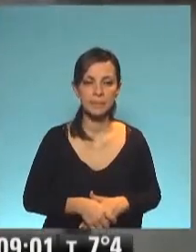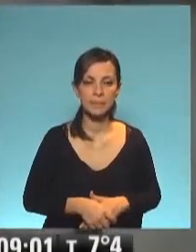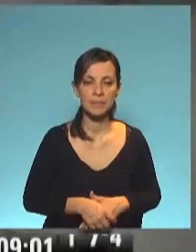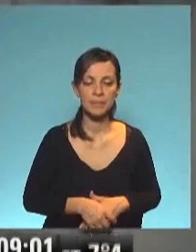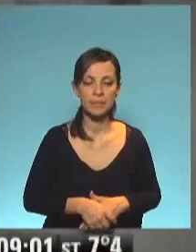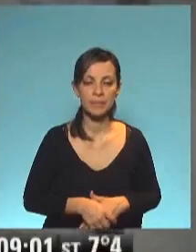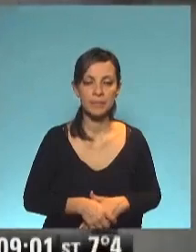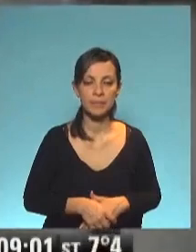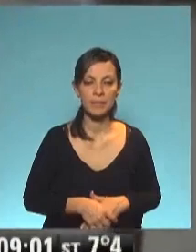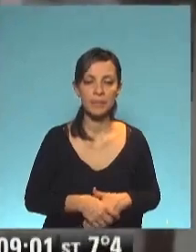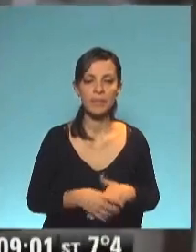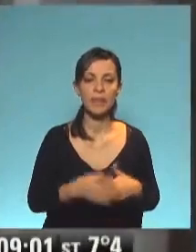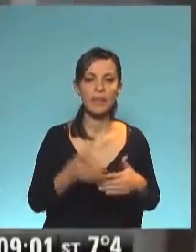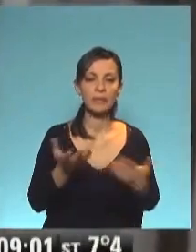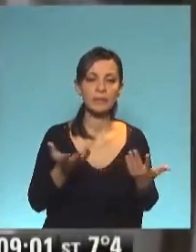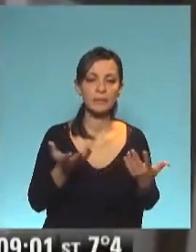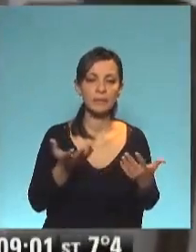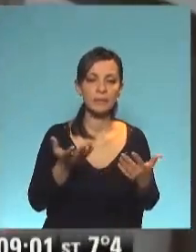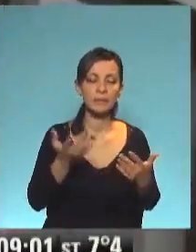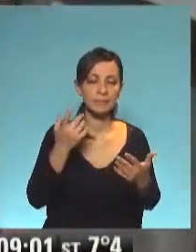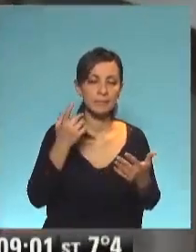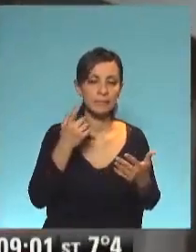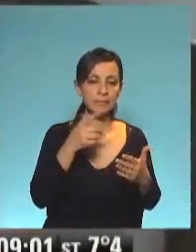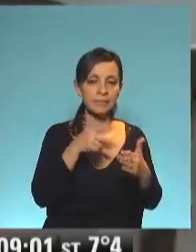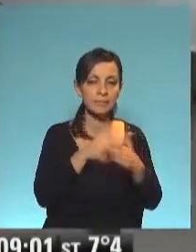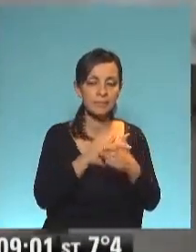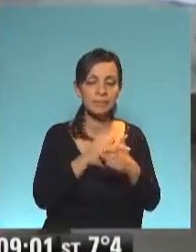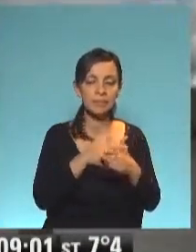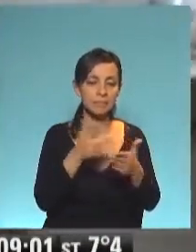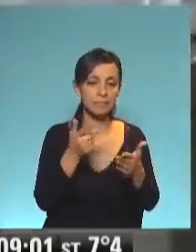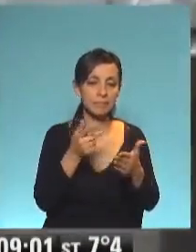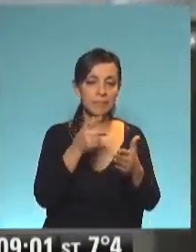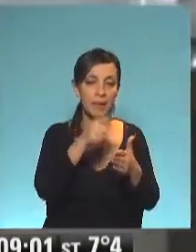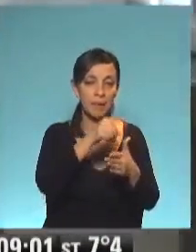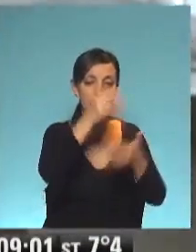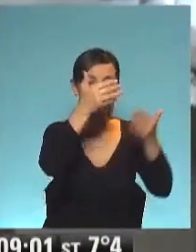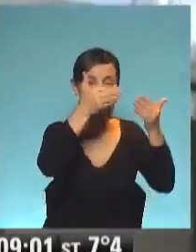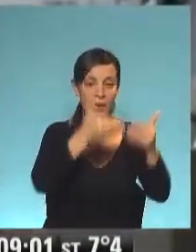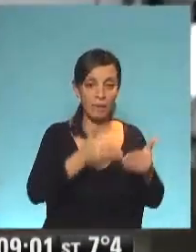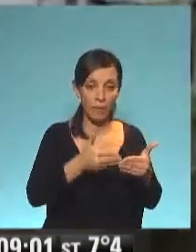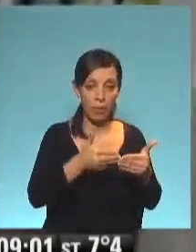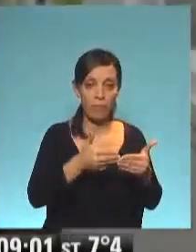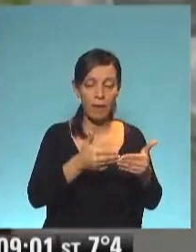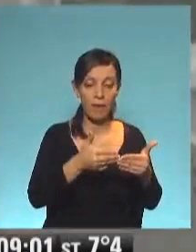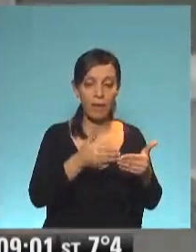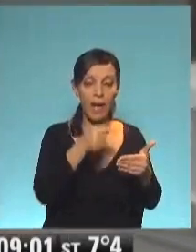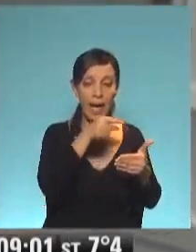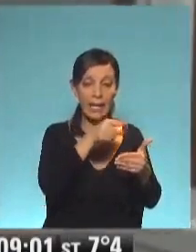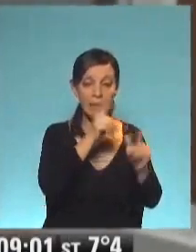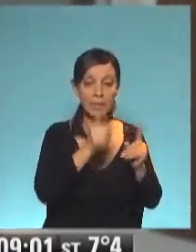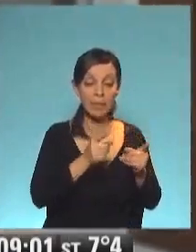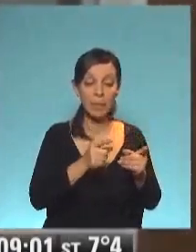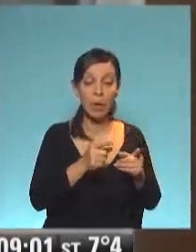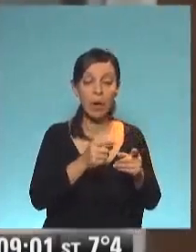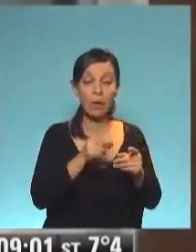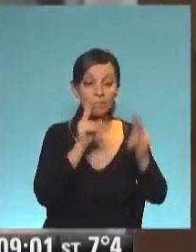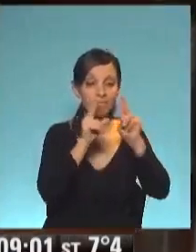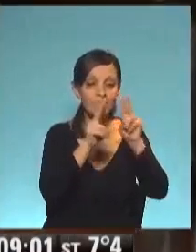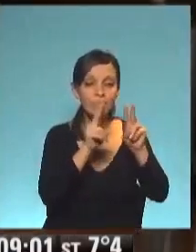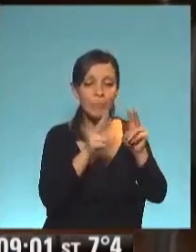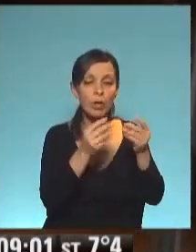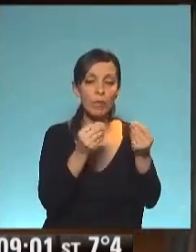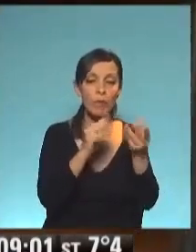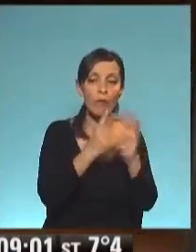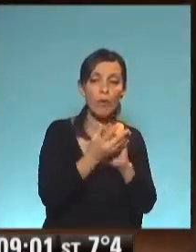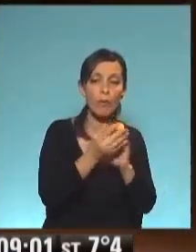digamos, cuenta con todos los elementos de protección especial en esta plataforma, digamos, donde puntualmente vamos a evaluar técnicas físicas y